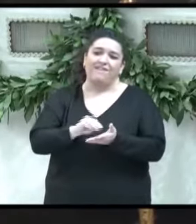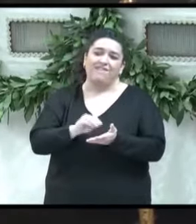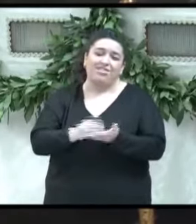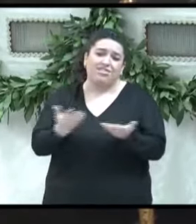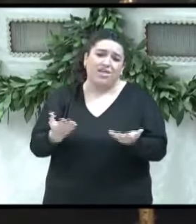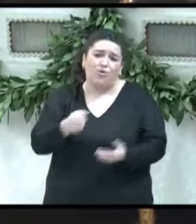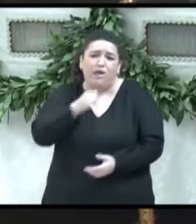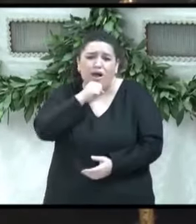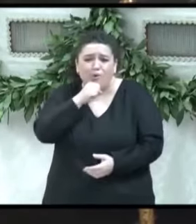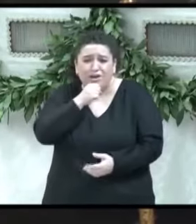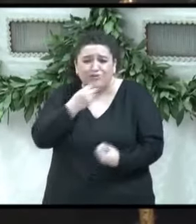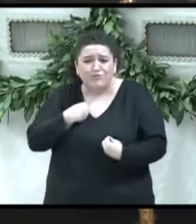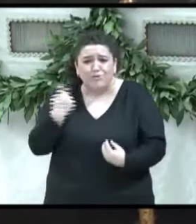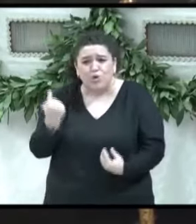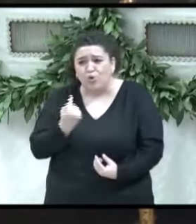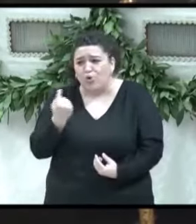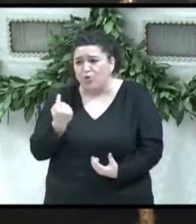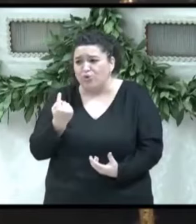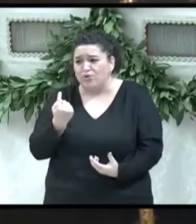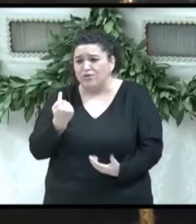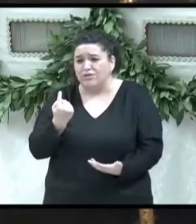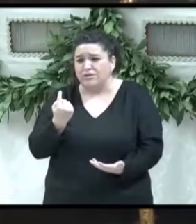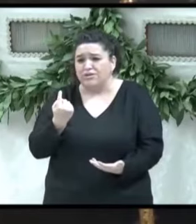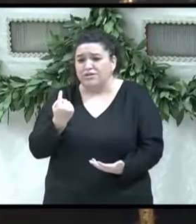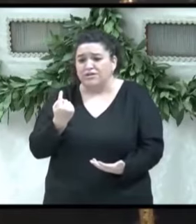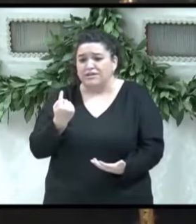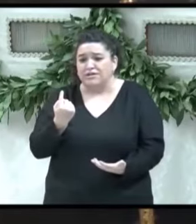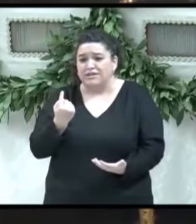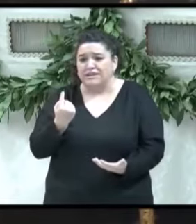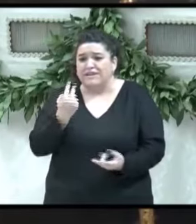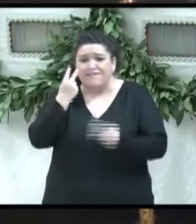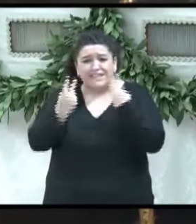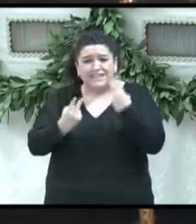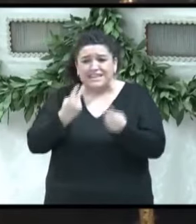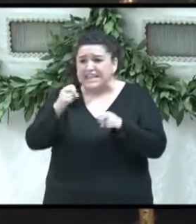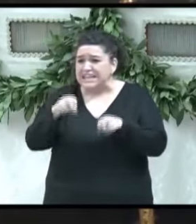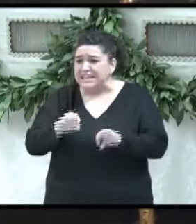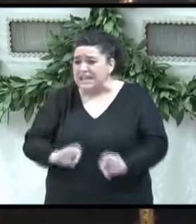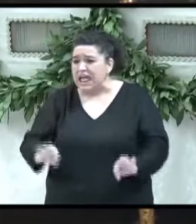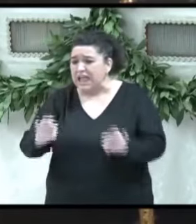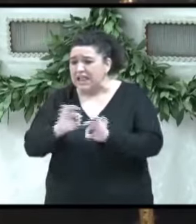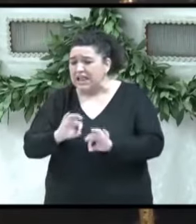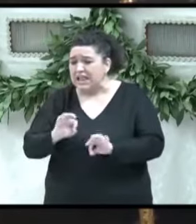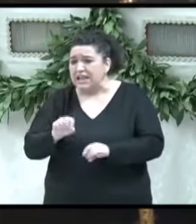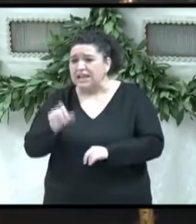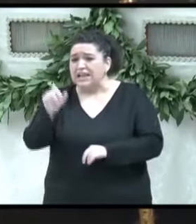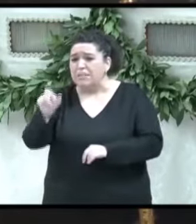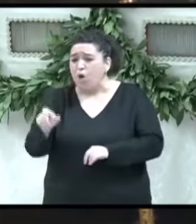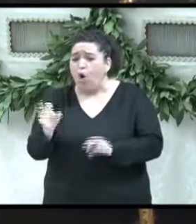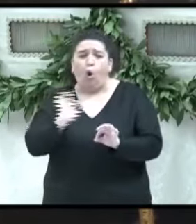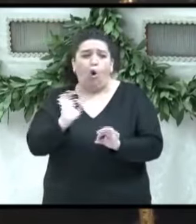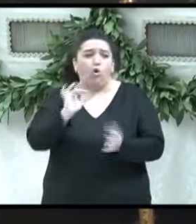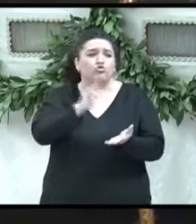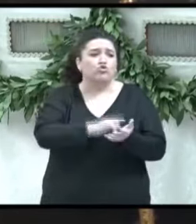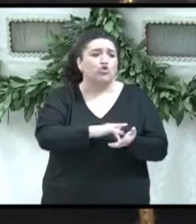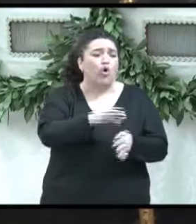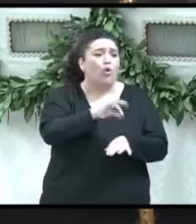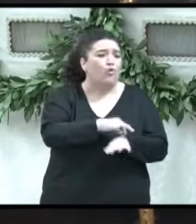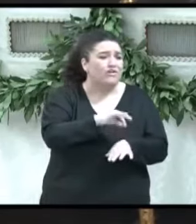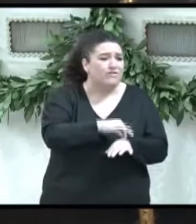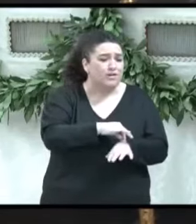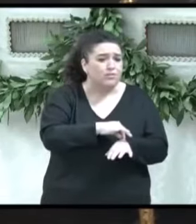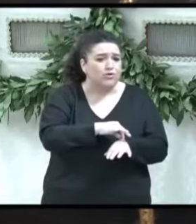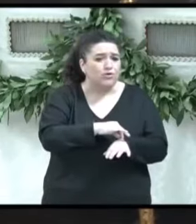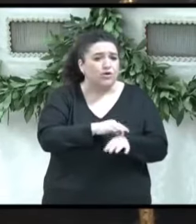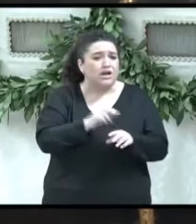abuelito que vive solo y que nadie le visita puede ser un enfermo que está